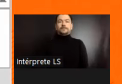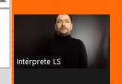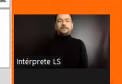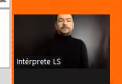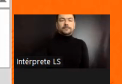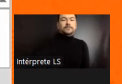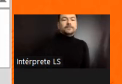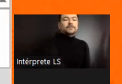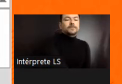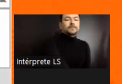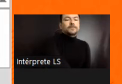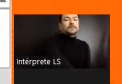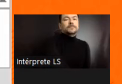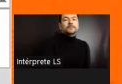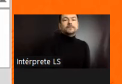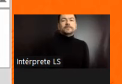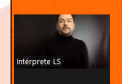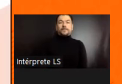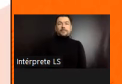Confirmen, por favor, cuando puedan verlas.